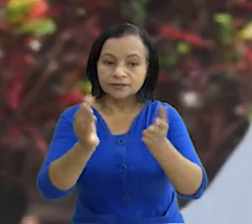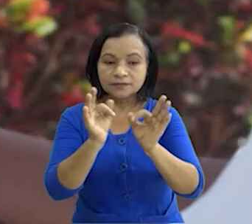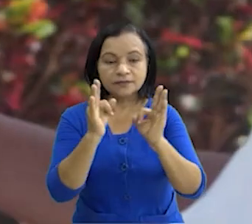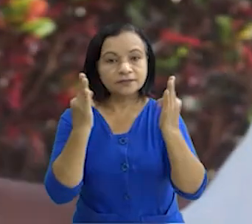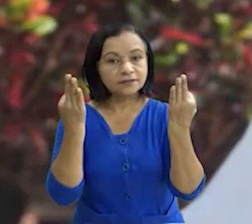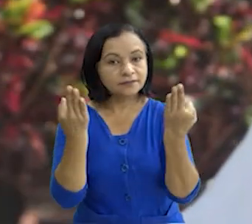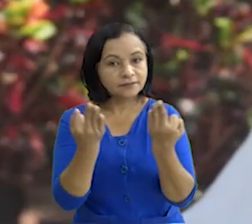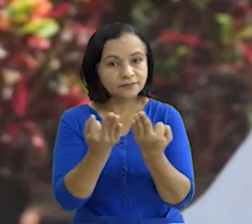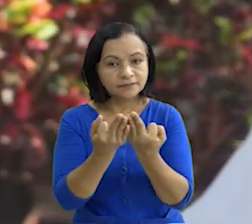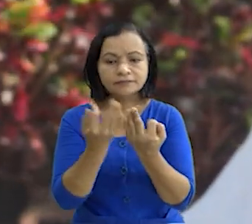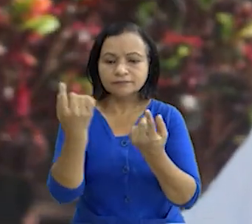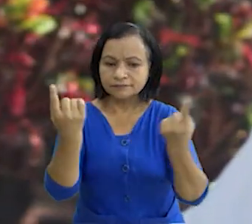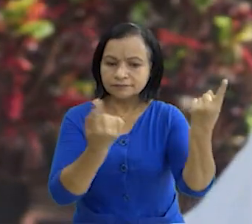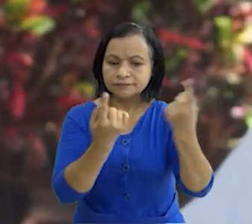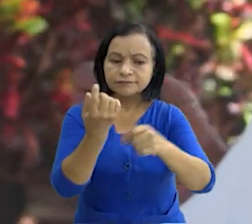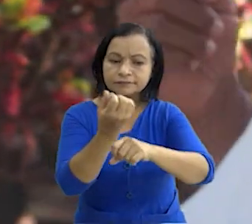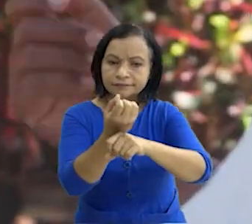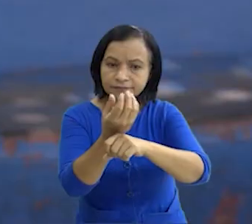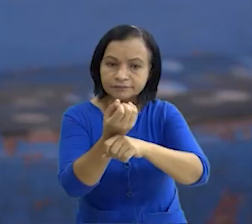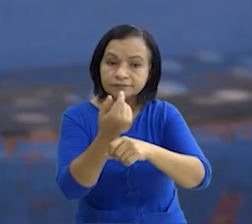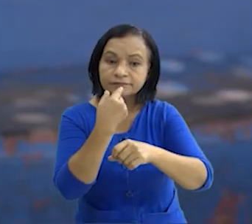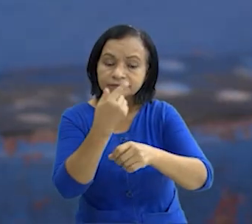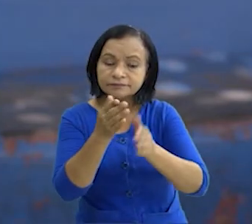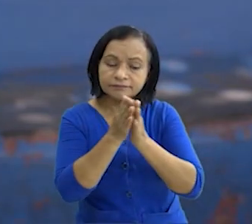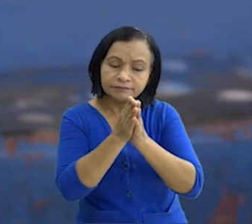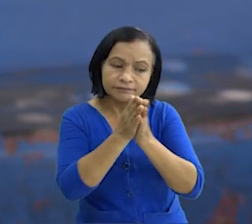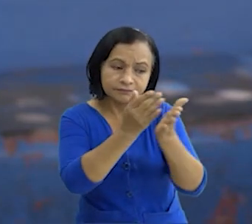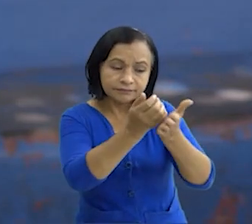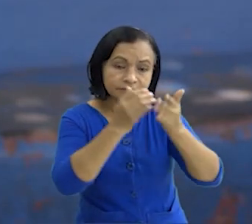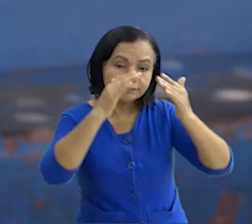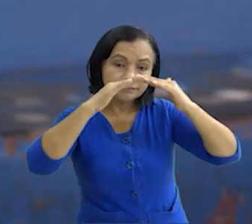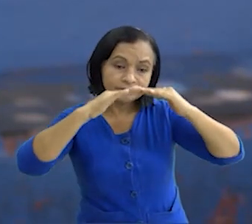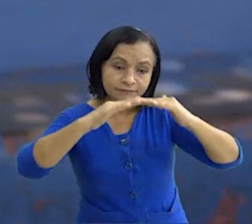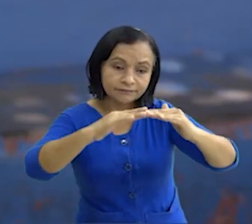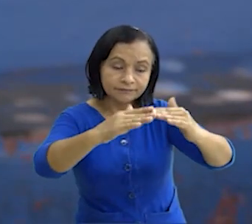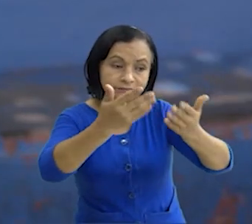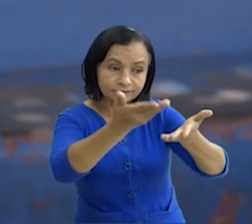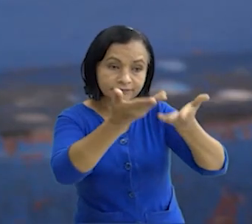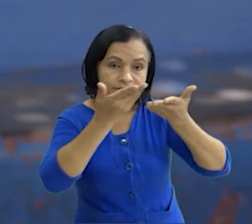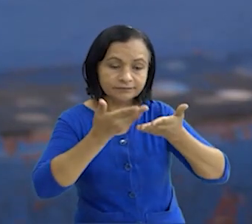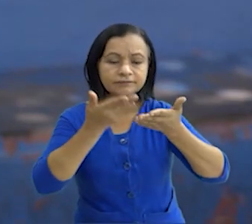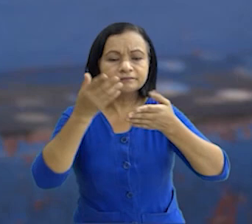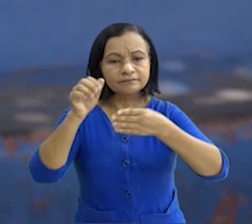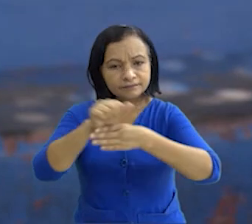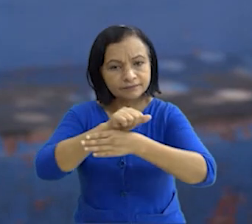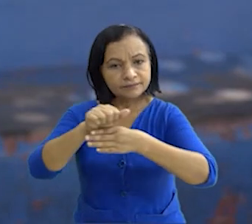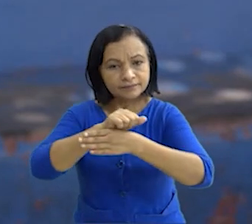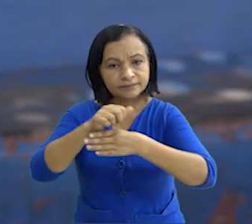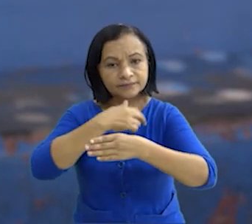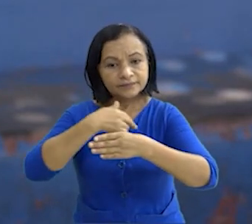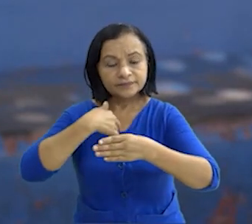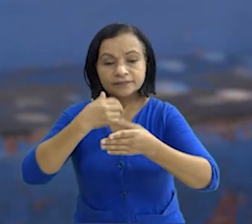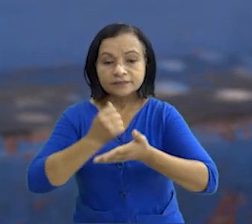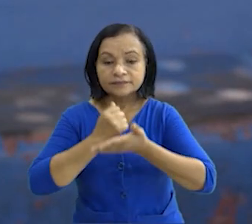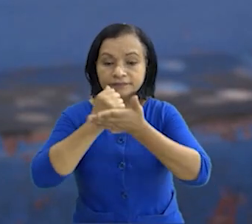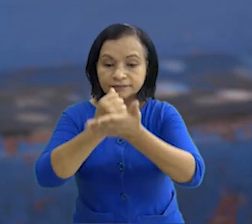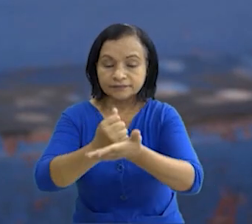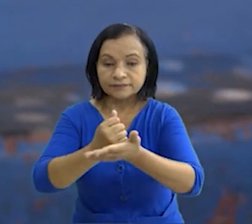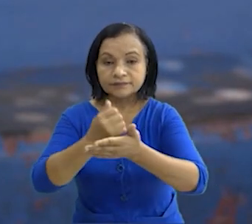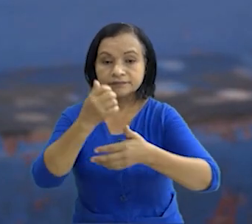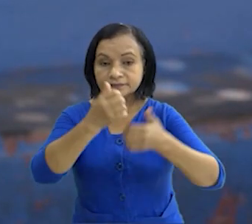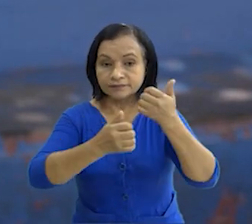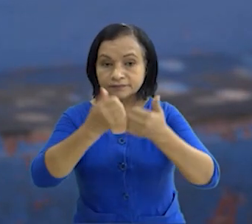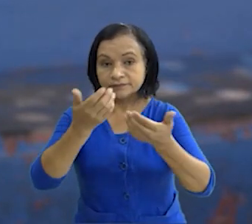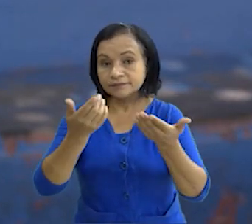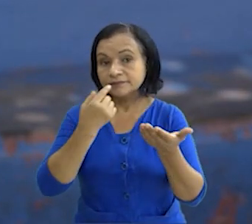familia llega, ya están llegando ya a la alcaldía, ¿verdad?, a solicitar zinc para eso, y estamos preparados un poco para resolver esta